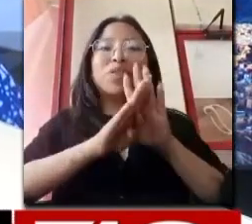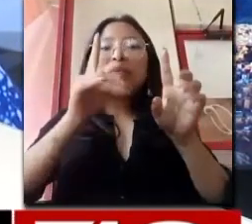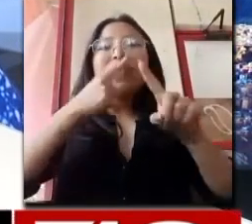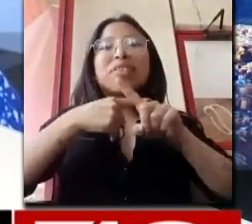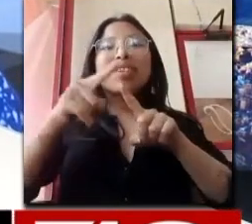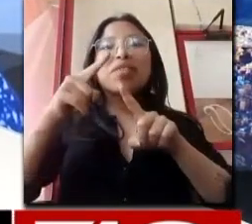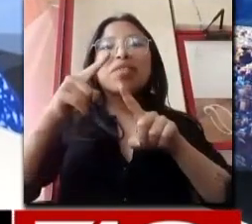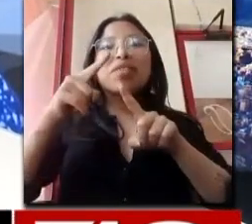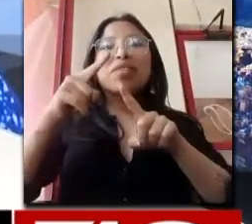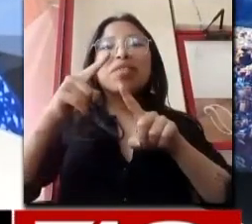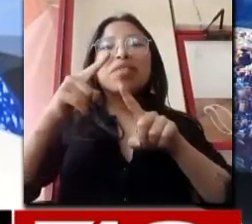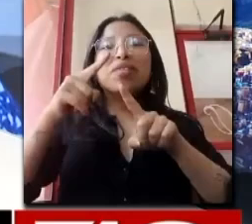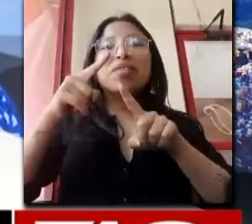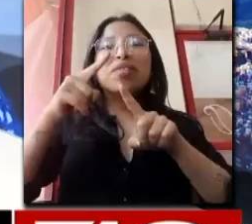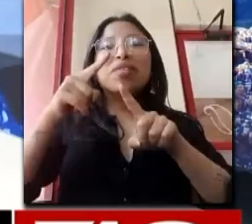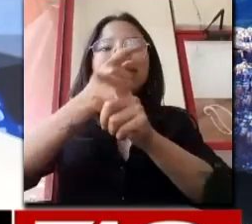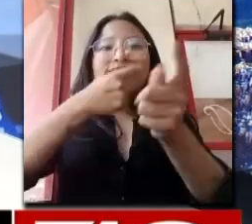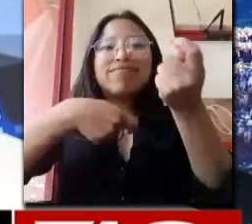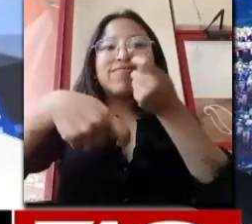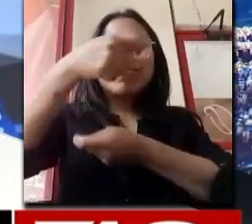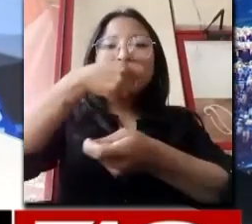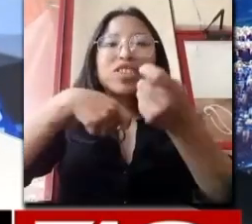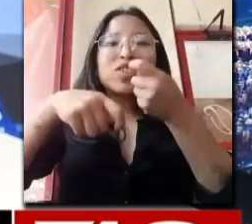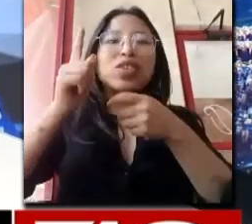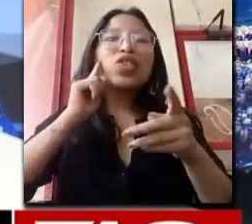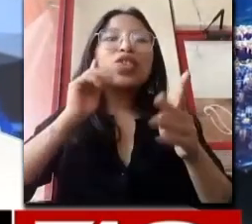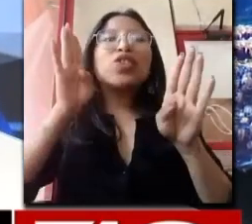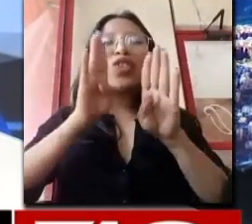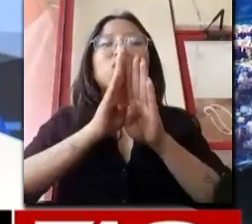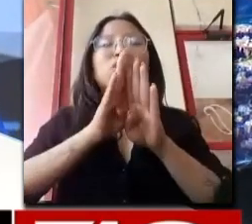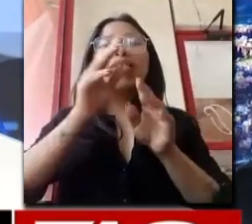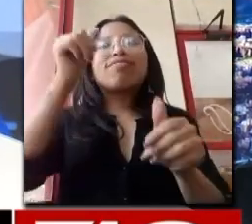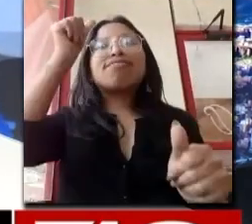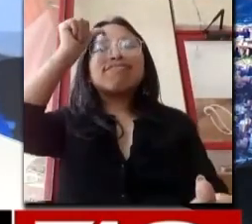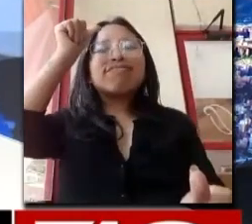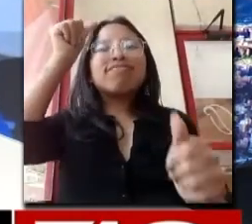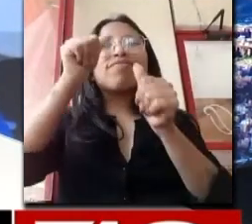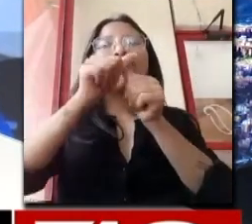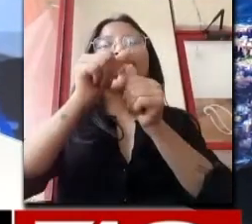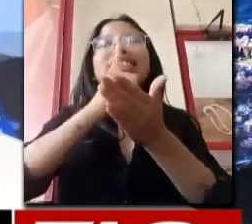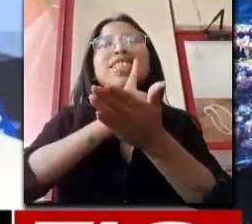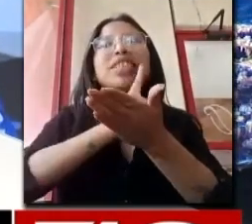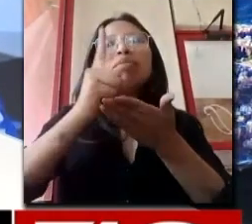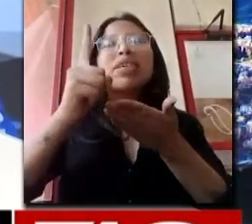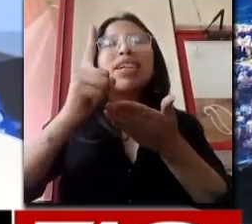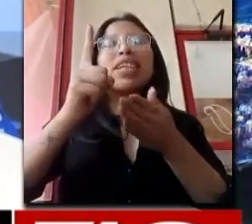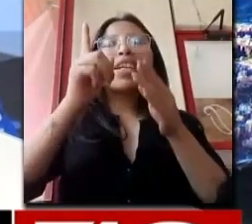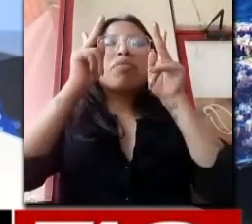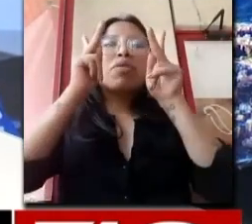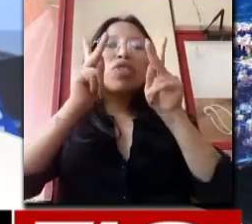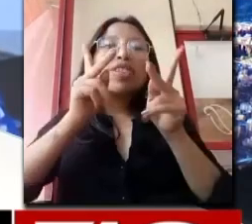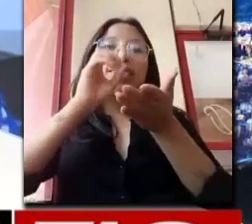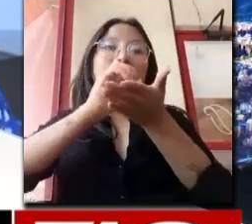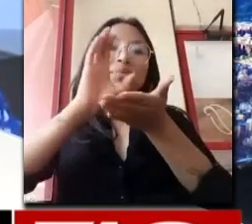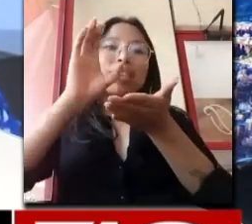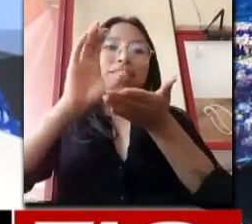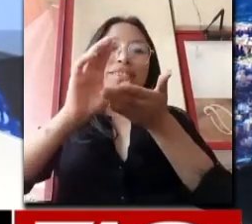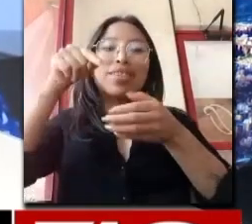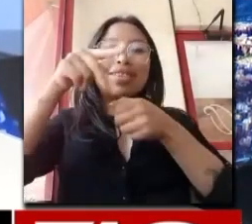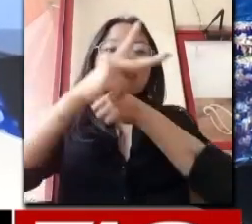de las Personas con esta Discapacidad en nuestro país. Licenciada, buenas tardes, adelante nuevamente con usted.